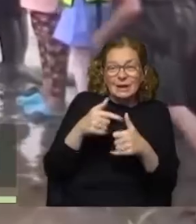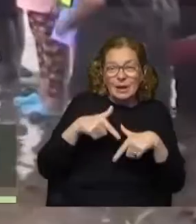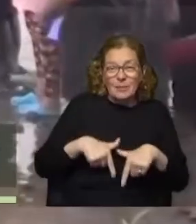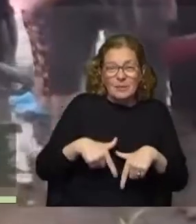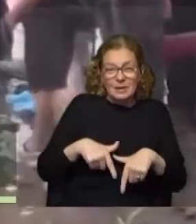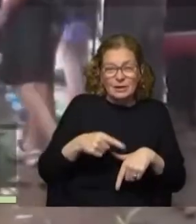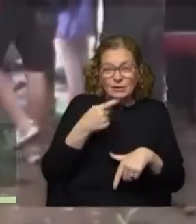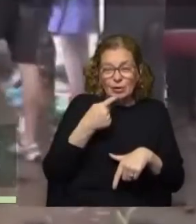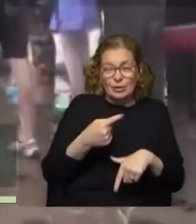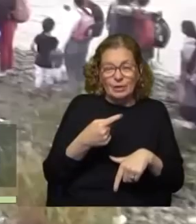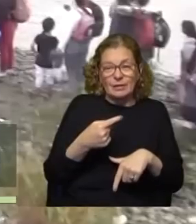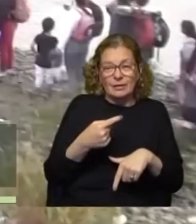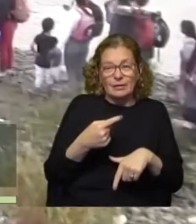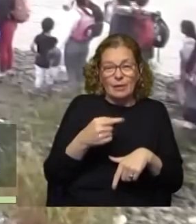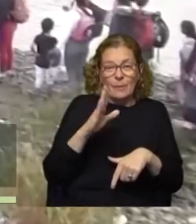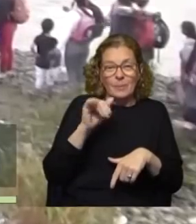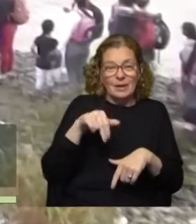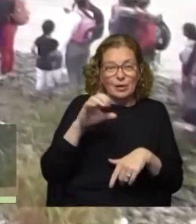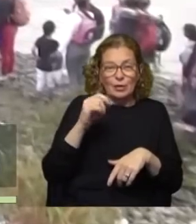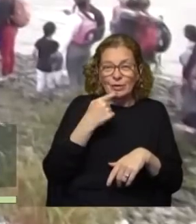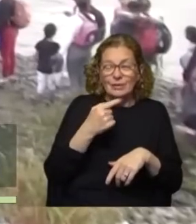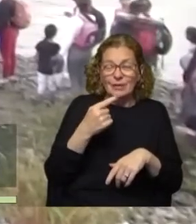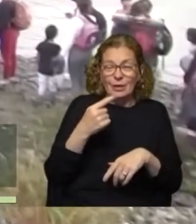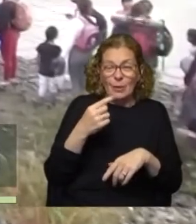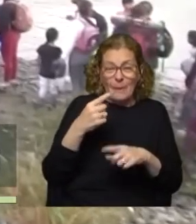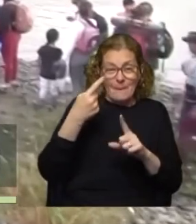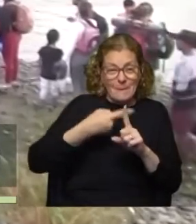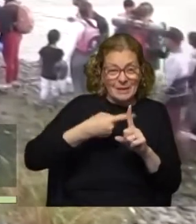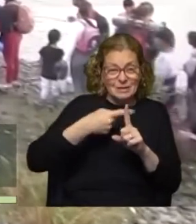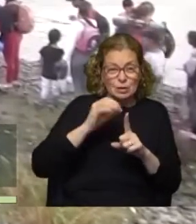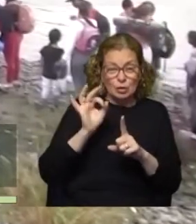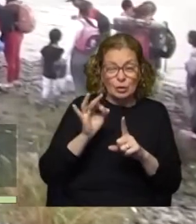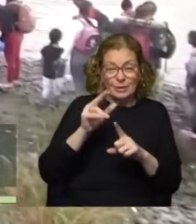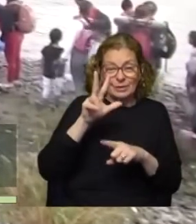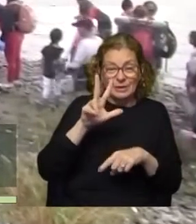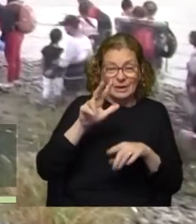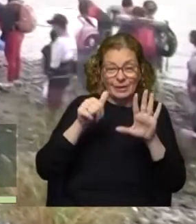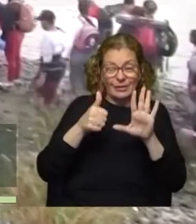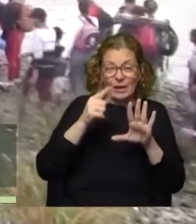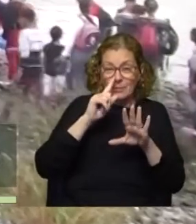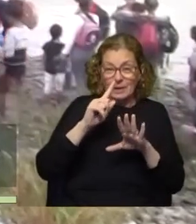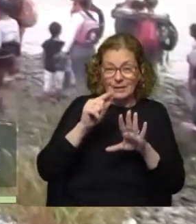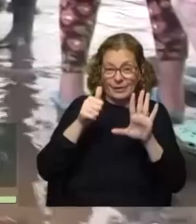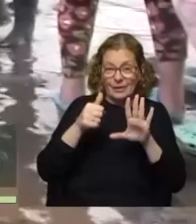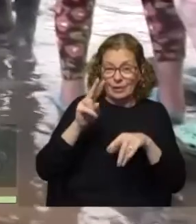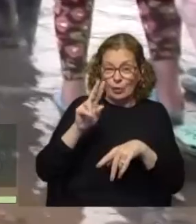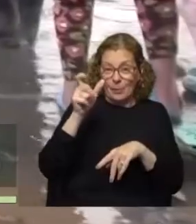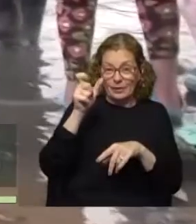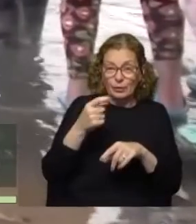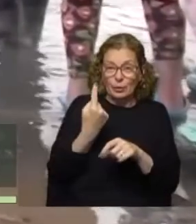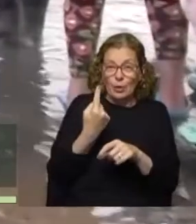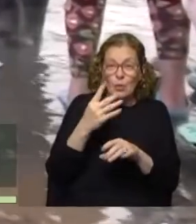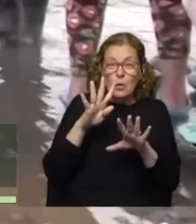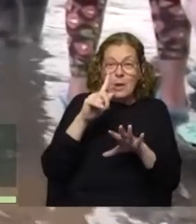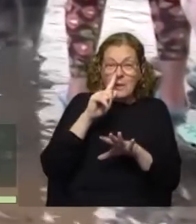panameño de seguridad pública Juan pino solo en lo que va de mes de octubre han pasado 36 62 personas unos